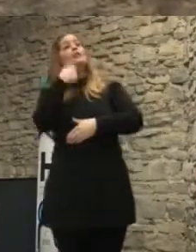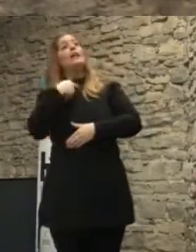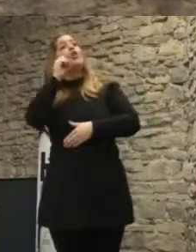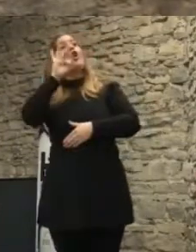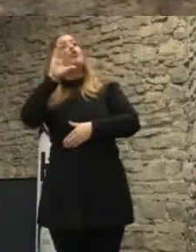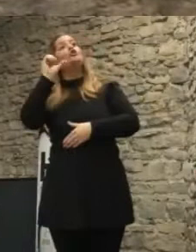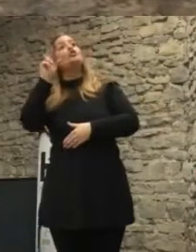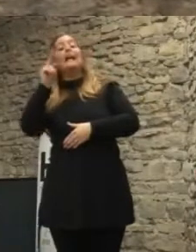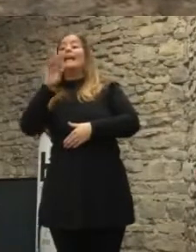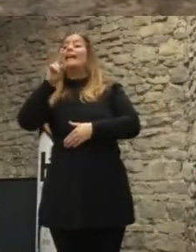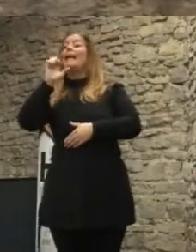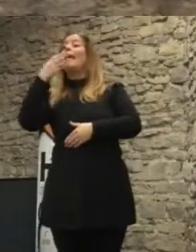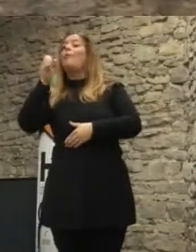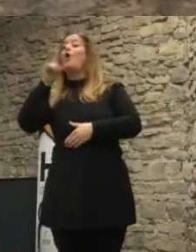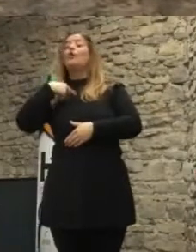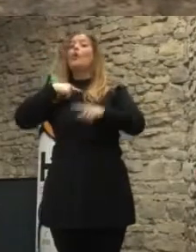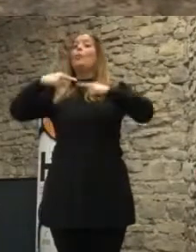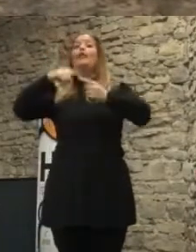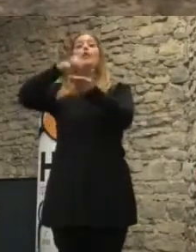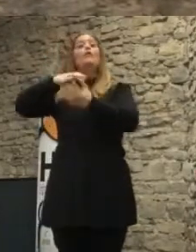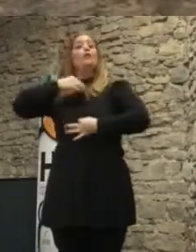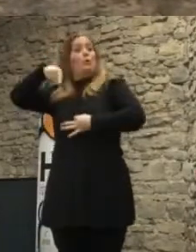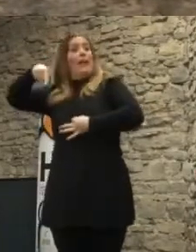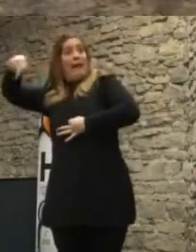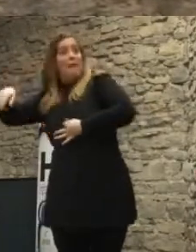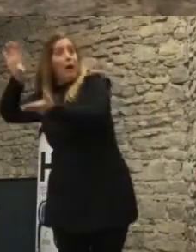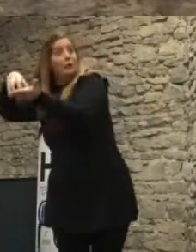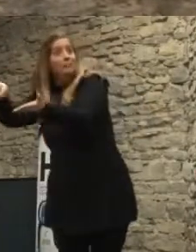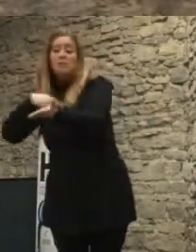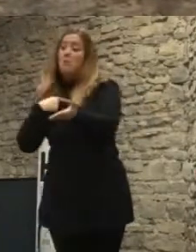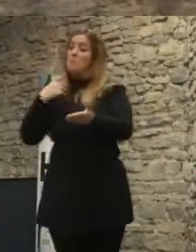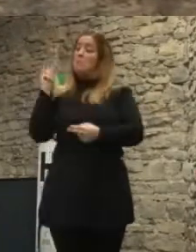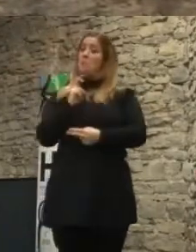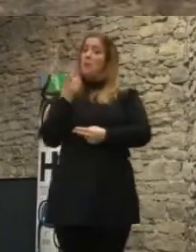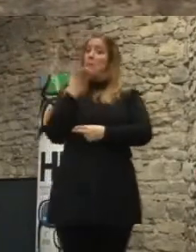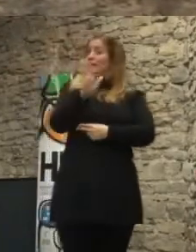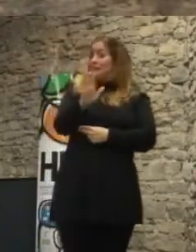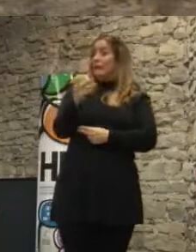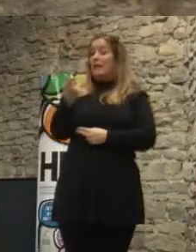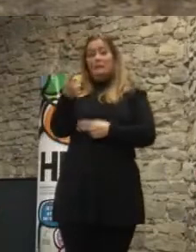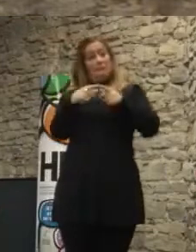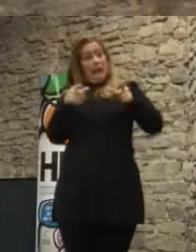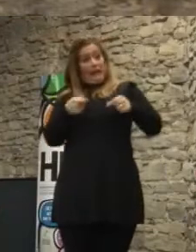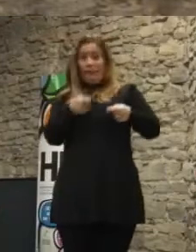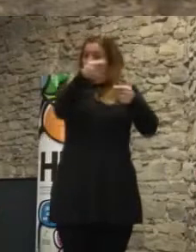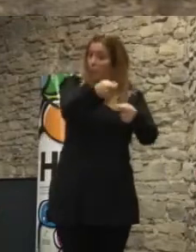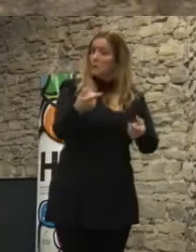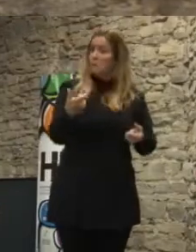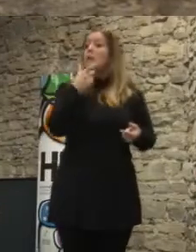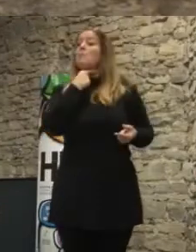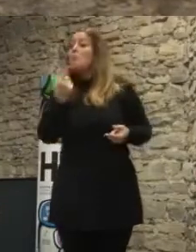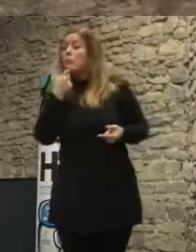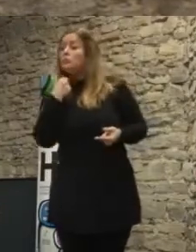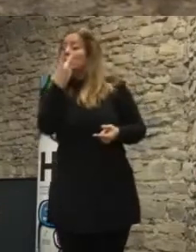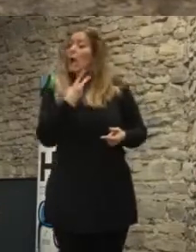cívico ese de aquí abajo, vengo a presentarme, a dejarle la tarjeta, el díptico del centro cívico, me gustaría que nos